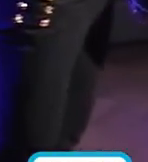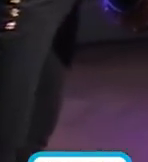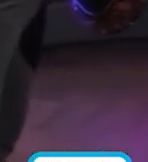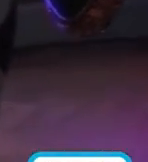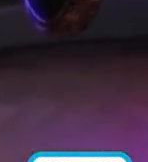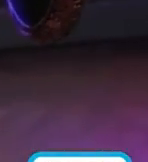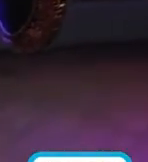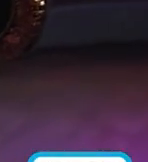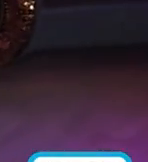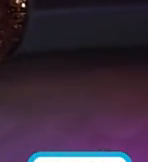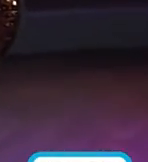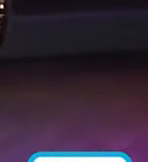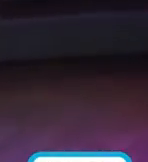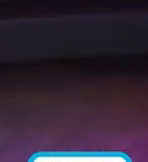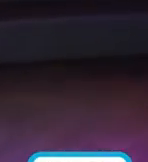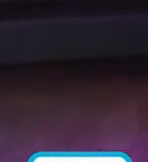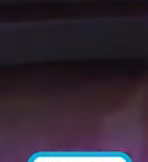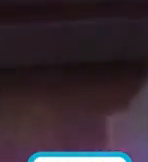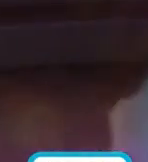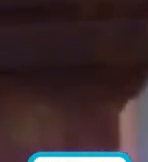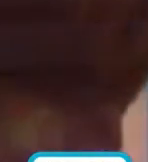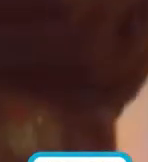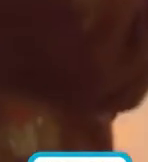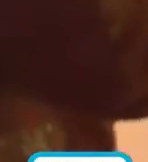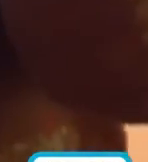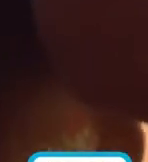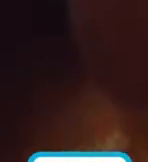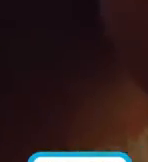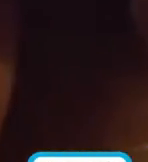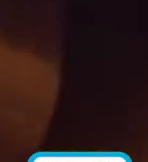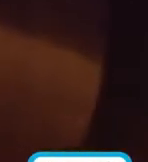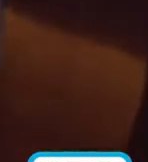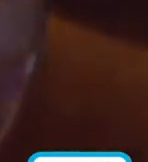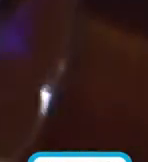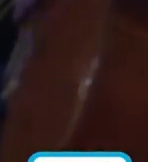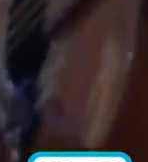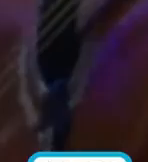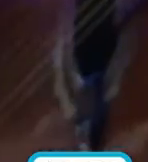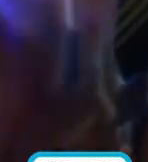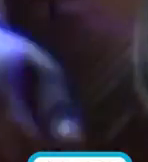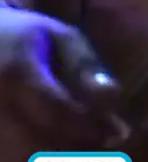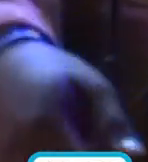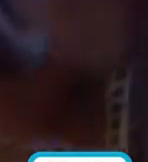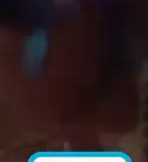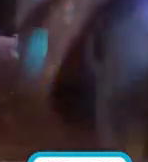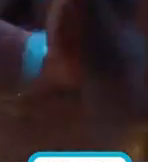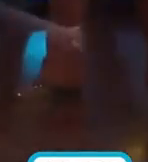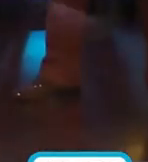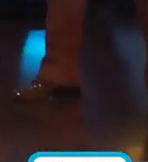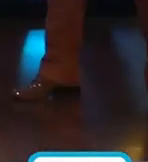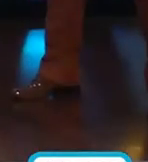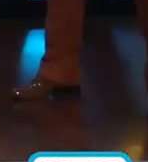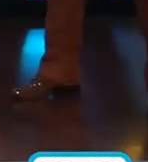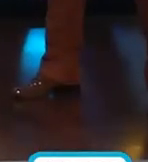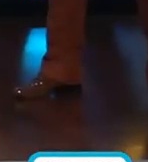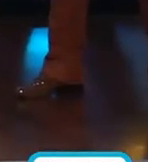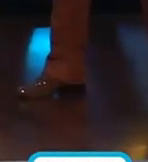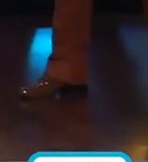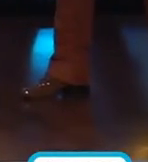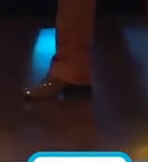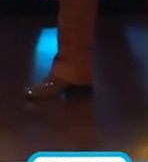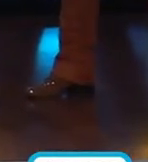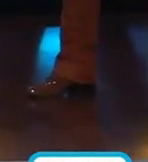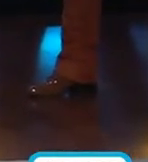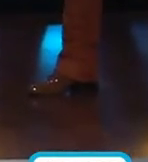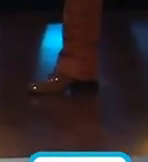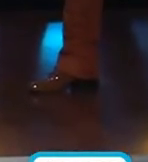dinero, que vale más tu vanidad que un te quiero. Aquí hay amor, pero